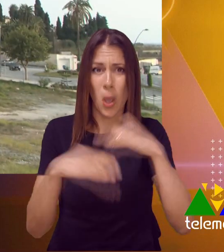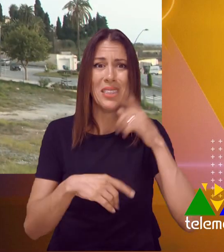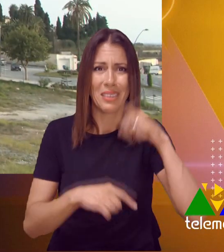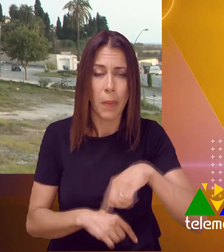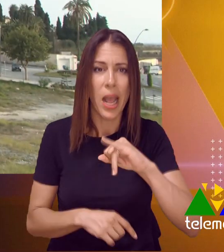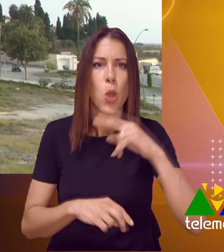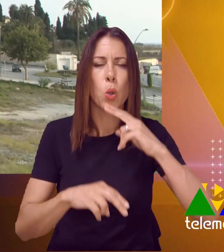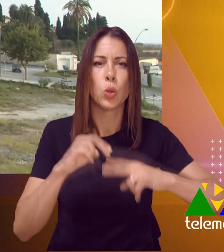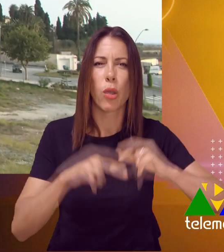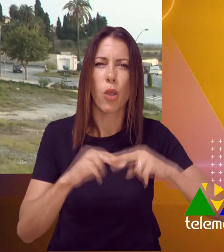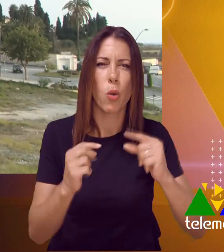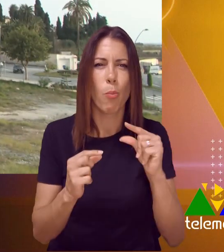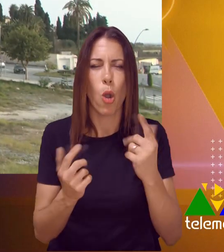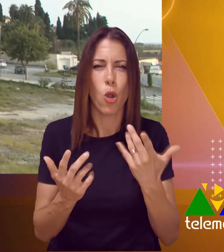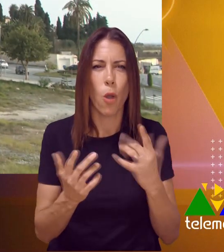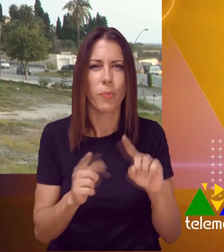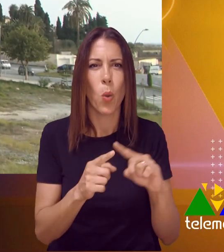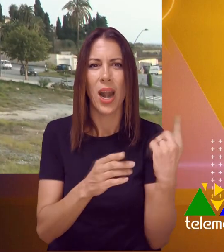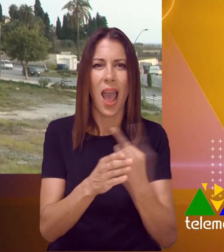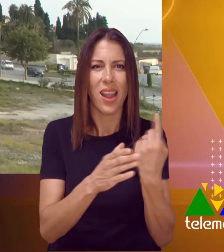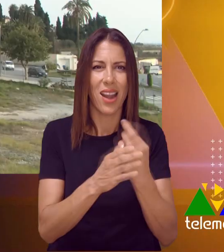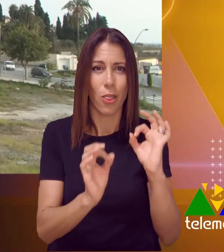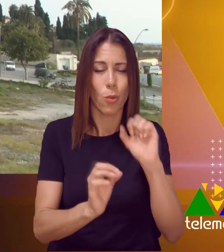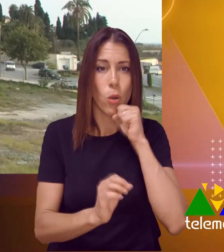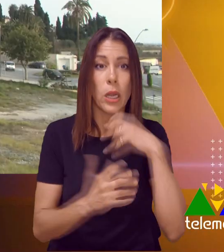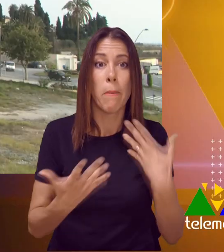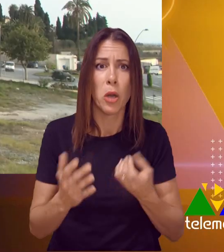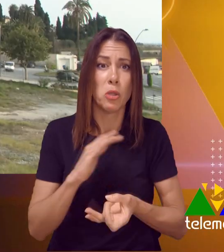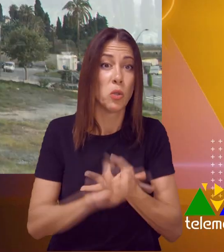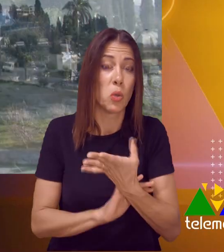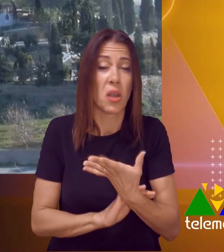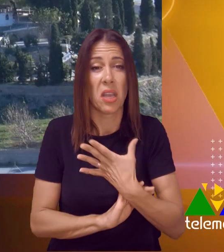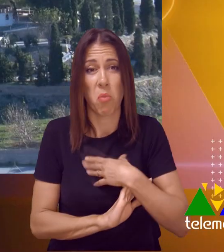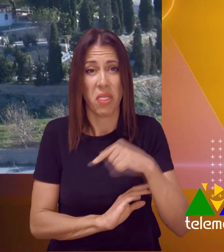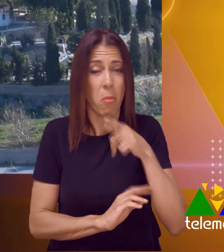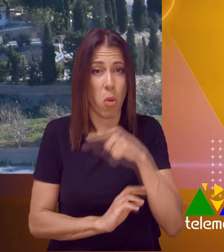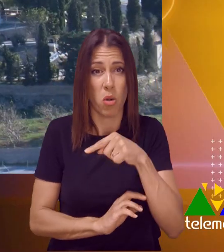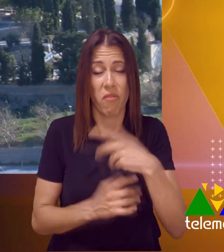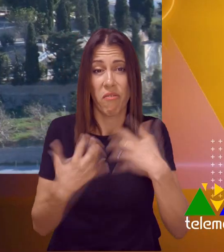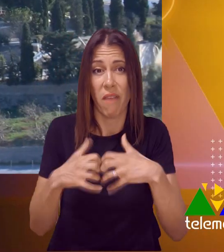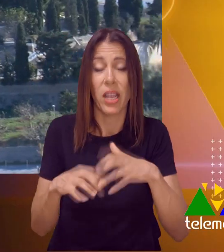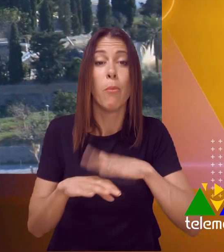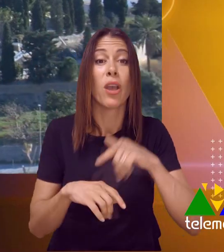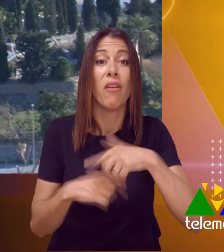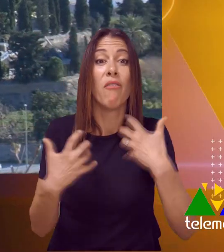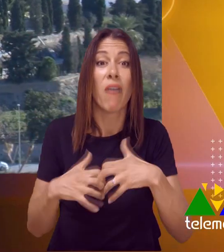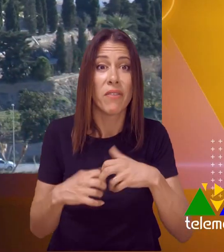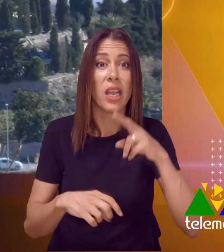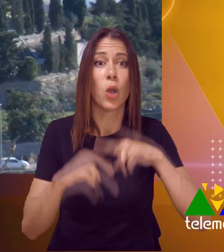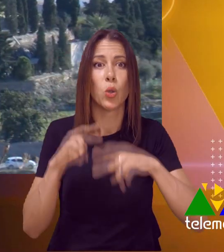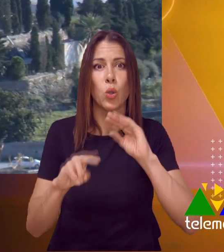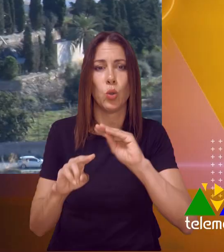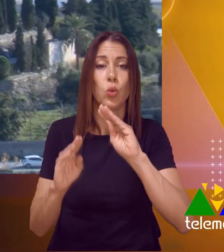era una construcción un poco aislada de Motril. Surge posiblemente por esta fábrica, sufre porque estas fábricas construyen